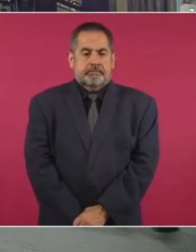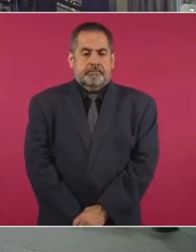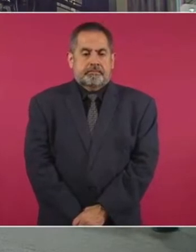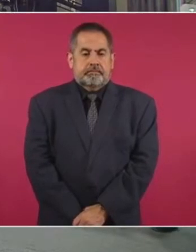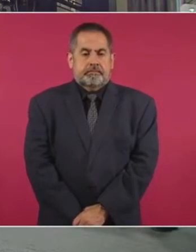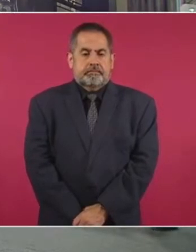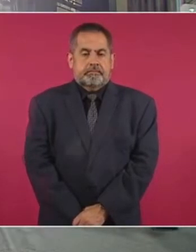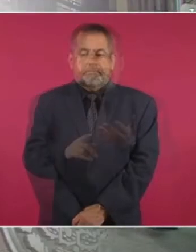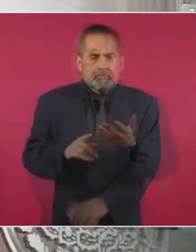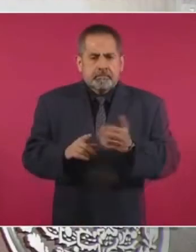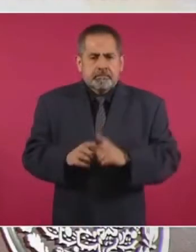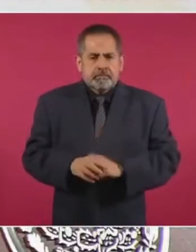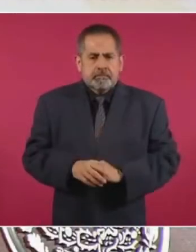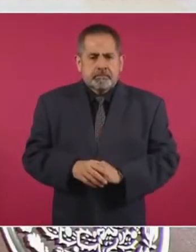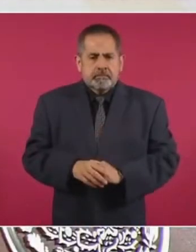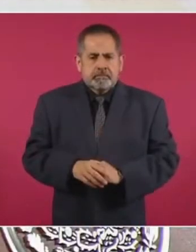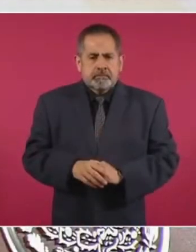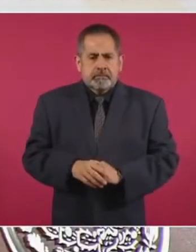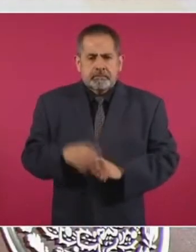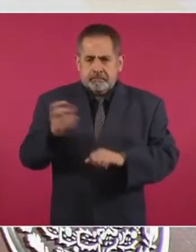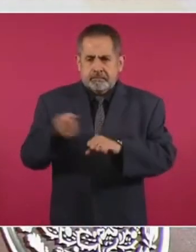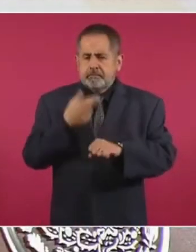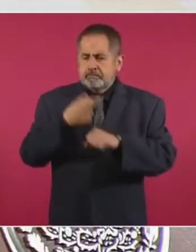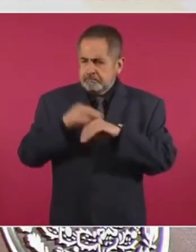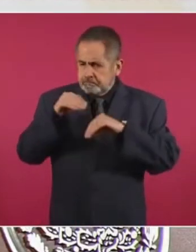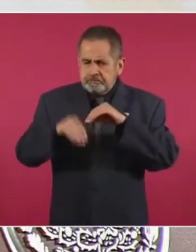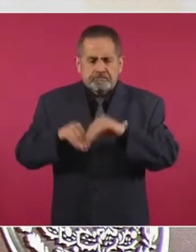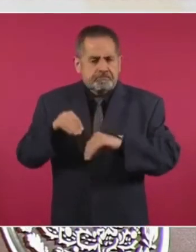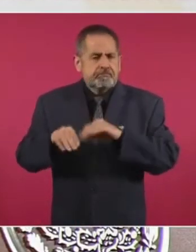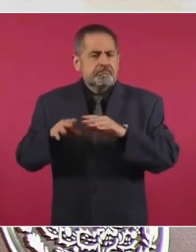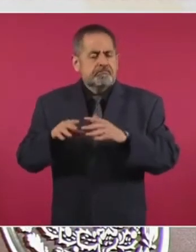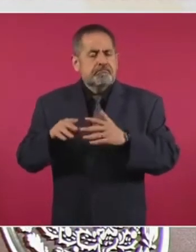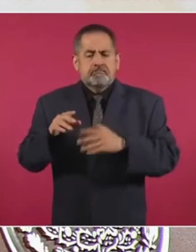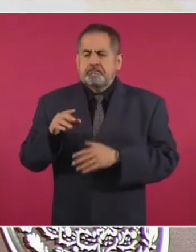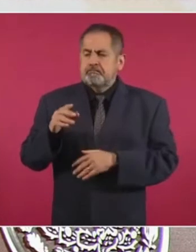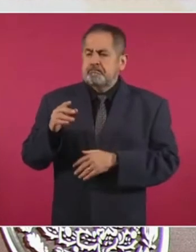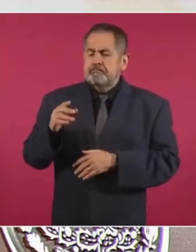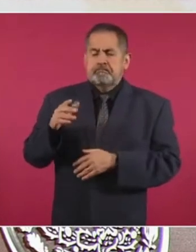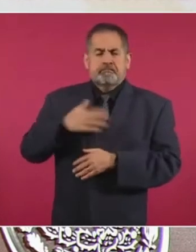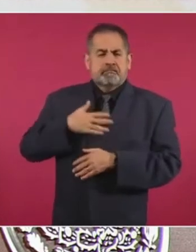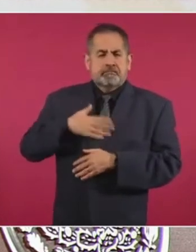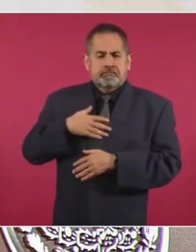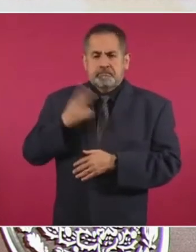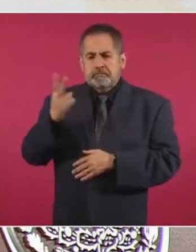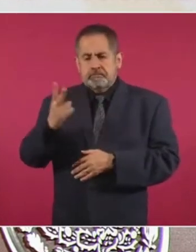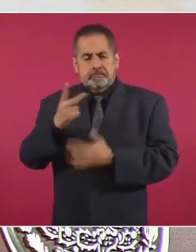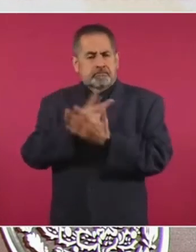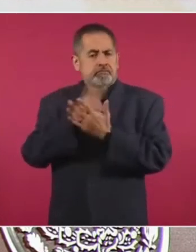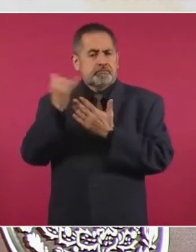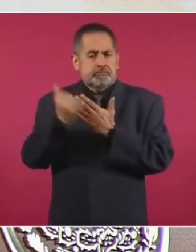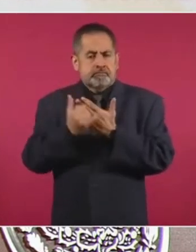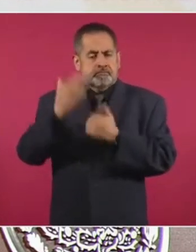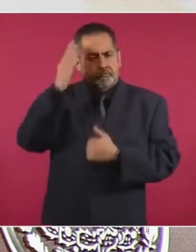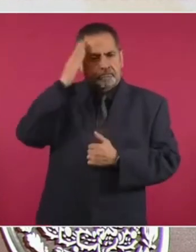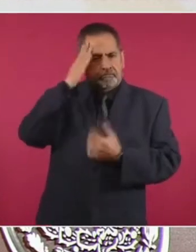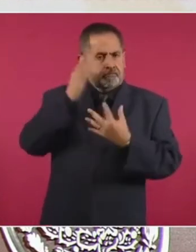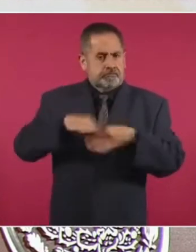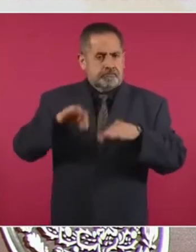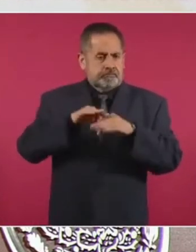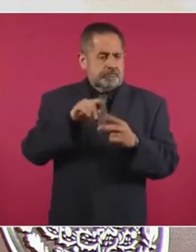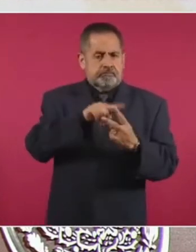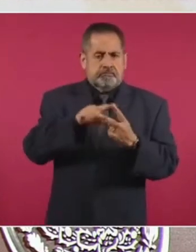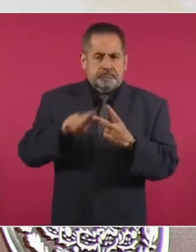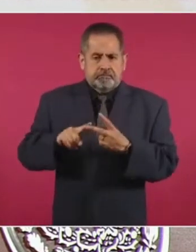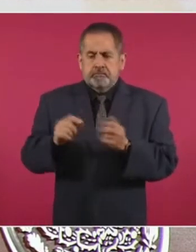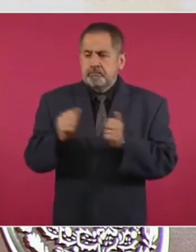¿Cuánto, señor presidente? Muchas gracias. La Secretaría de Infraestructura ha venido construyendo dos proyectos principales. Junto